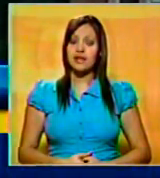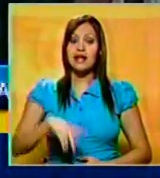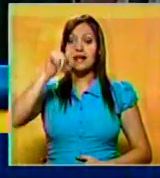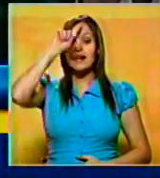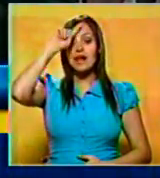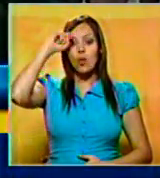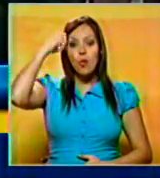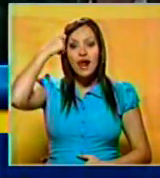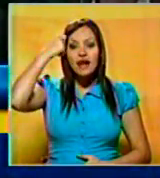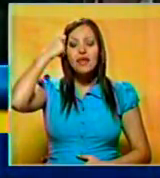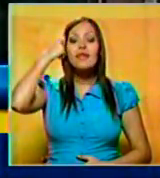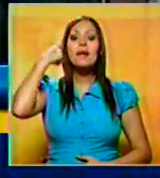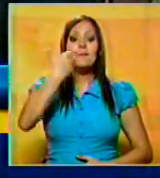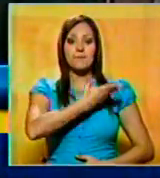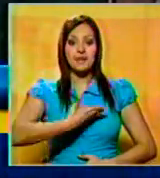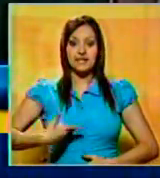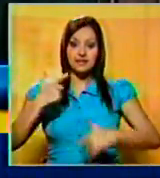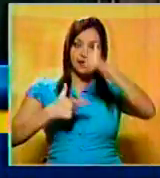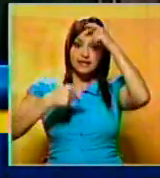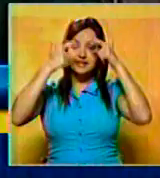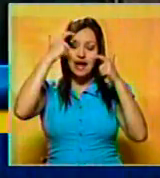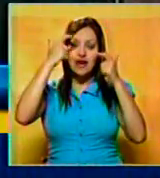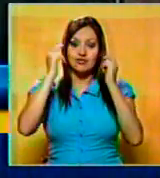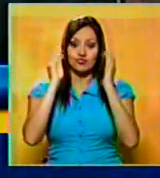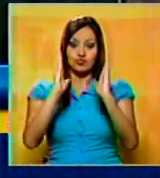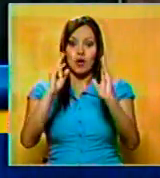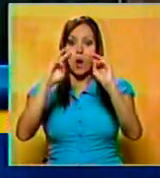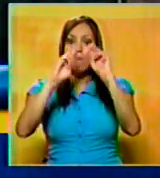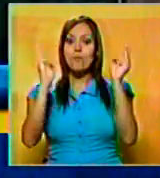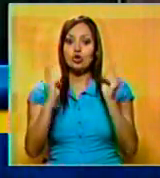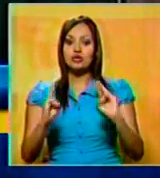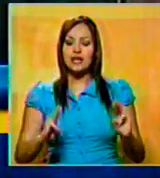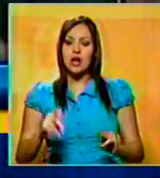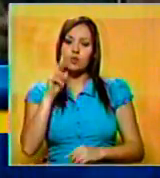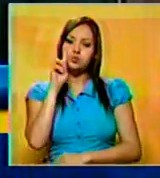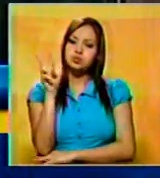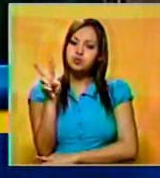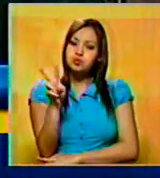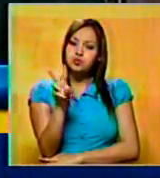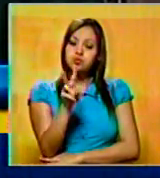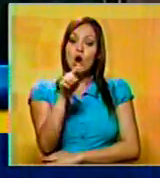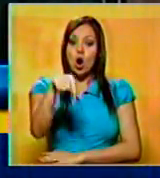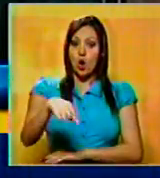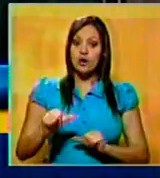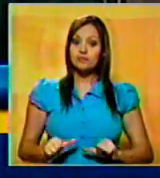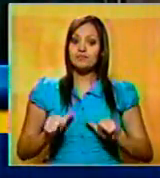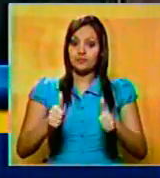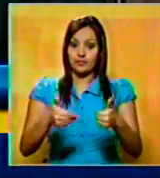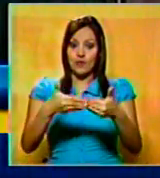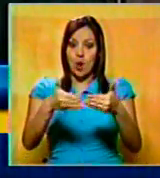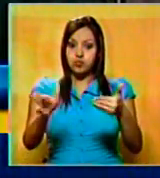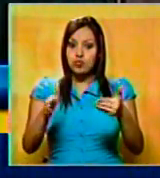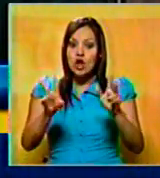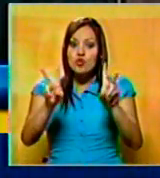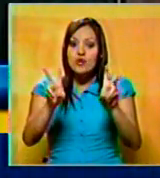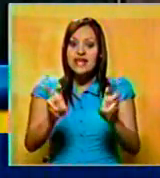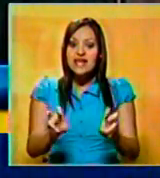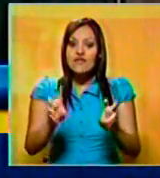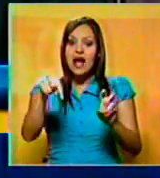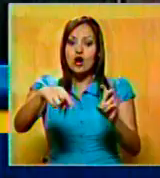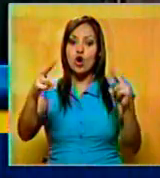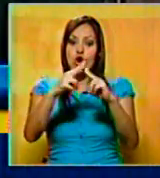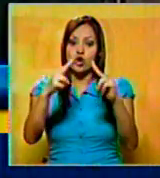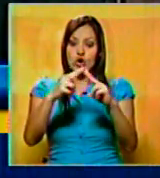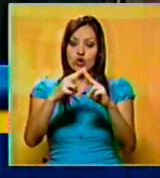Recordar al comandante Hugo Chávez en un espacio como este, que estamos inaugurando y que vamos a conocer aquí en